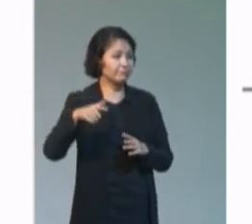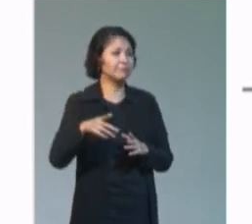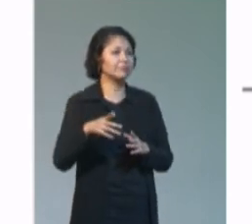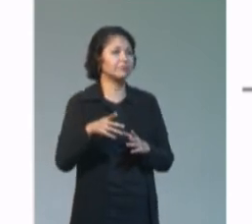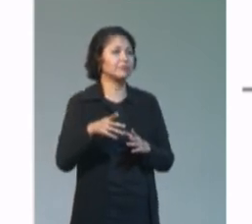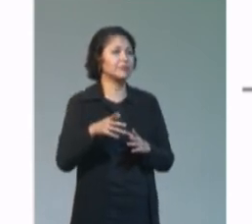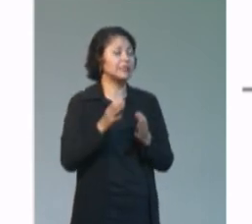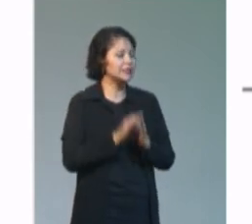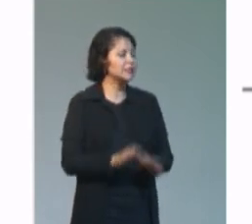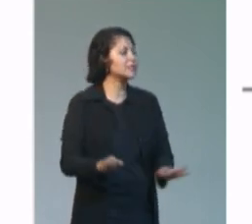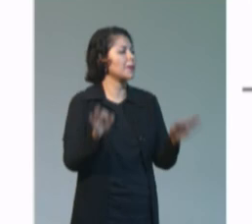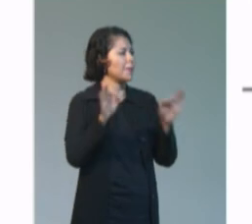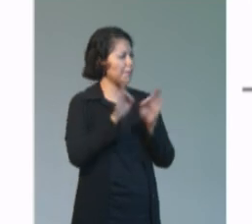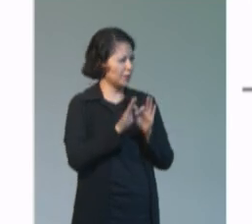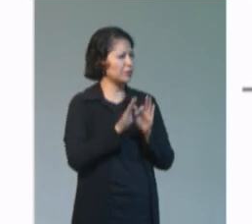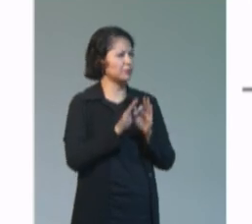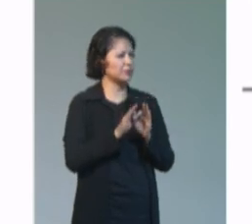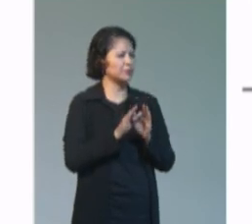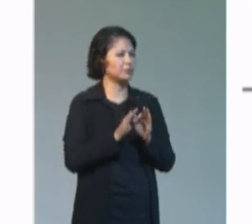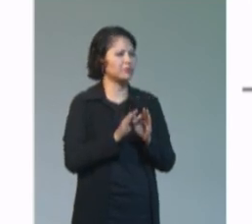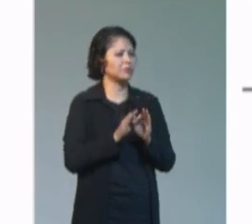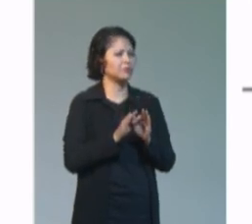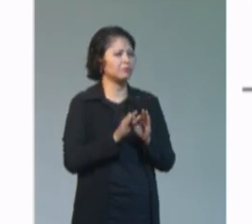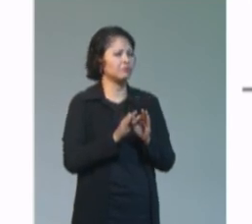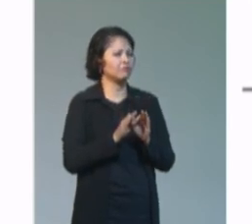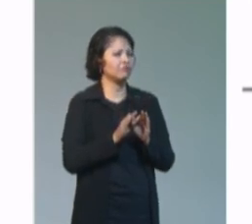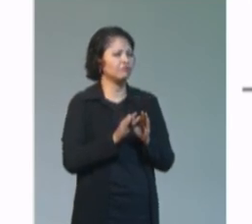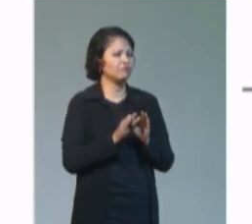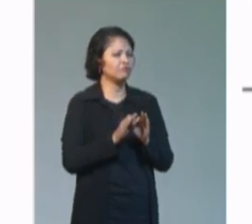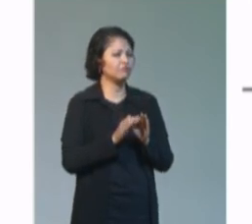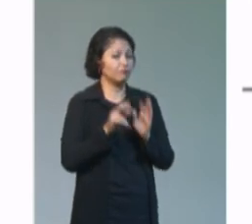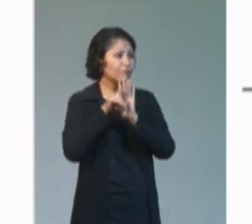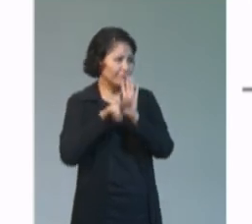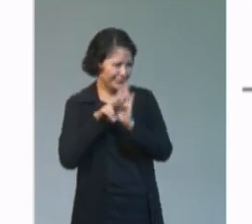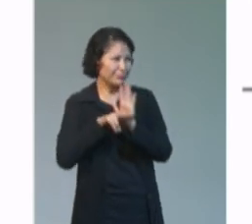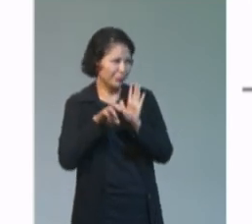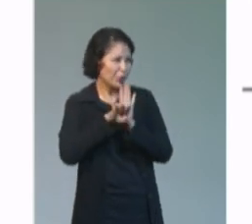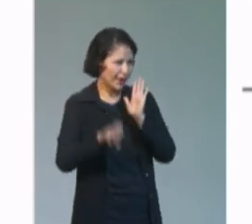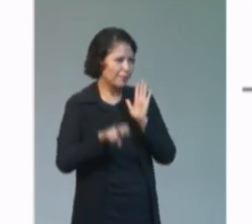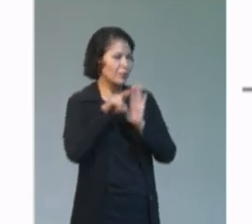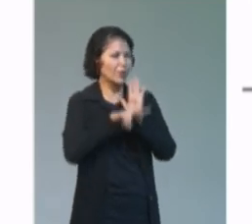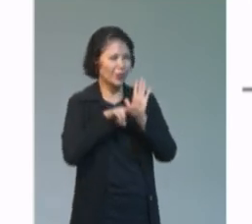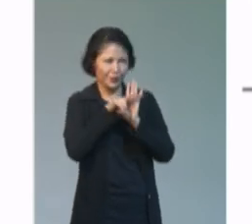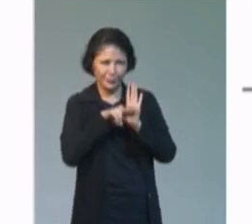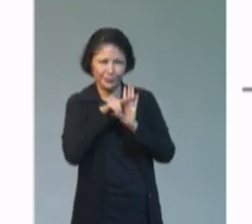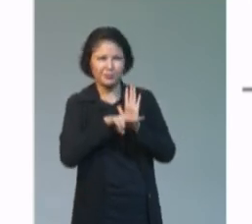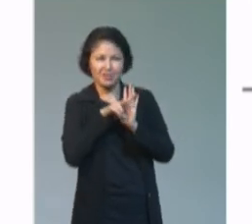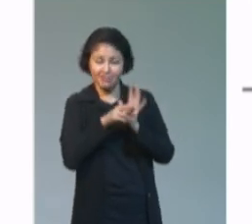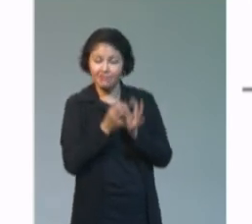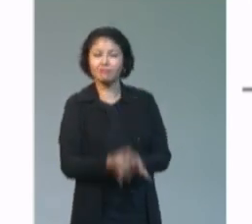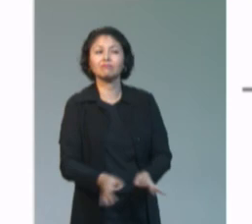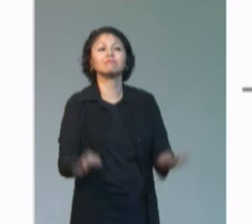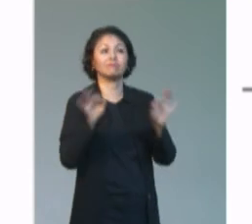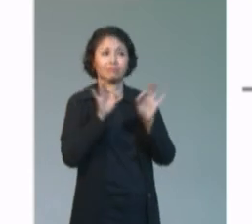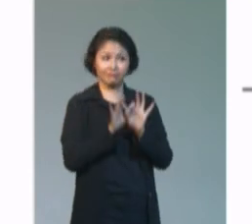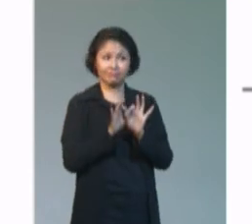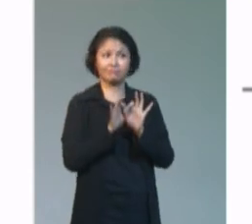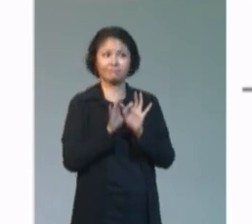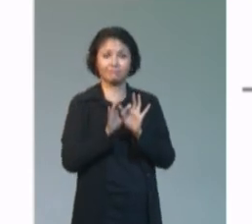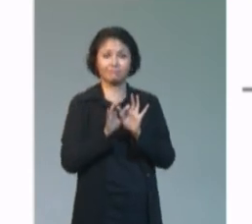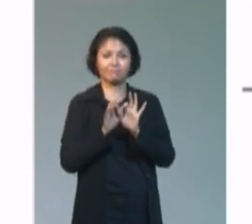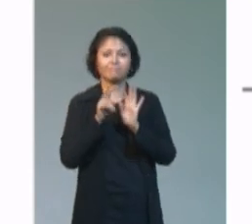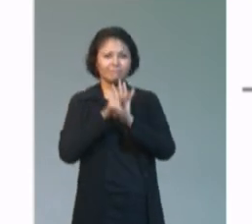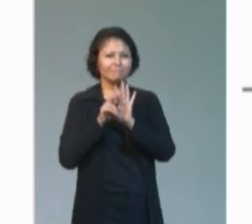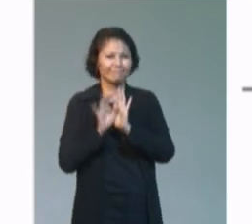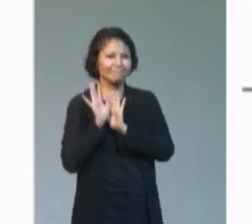más importantes y más significativos como los propios vídeos van creando bastante importancia a la hora de producir